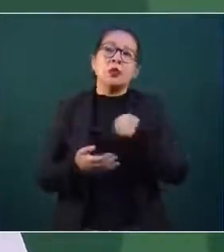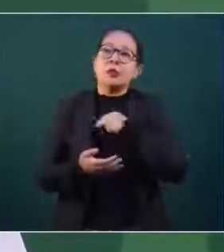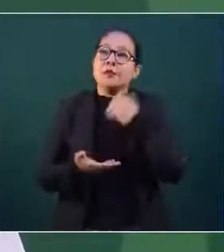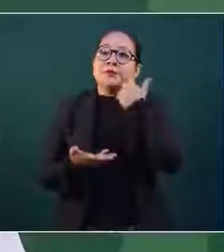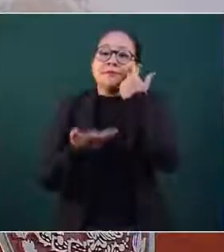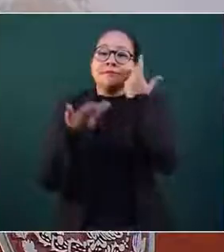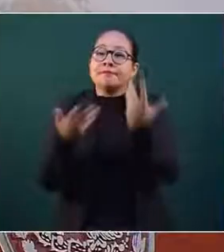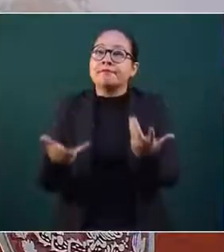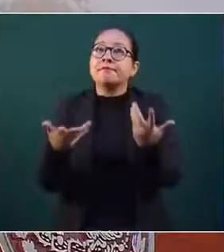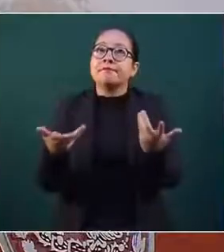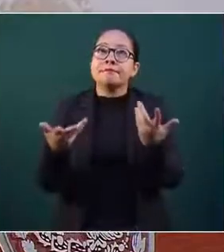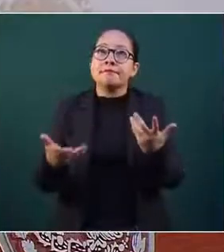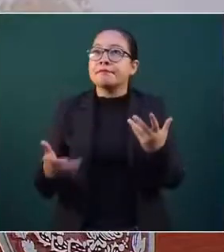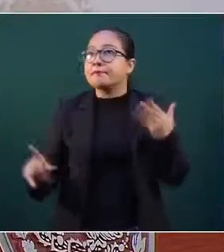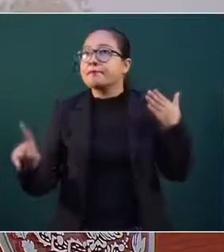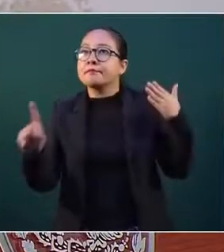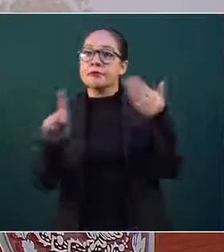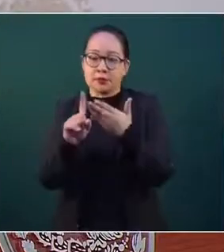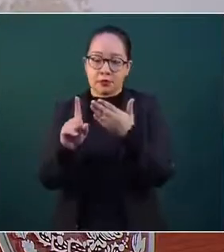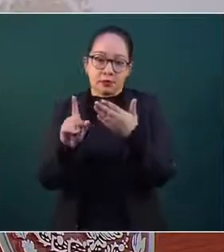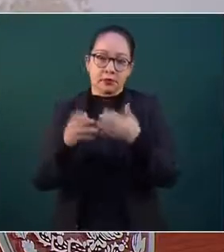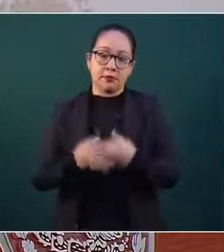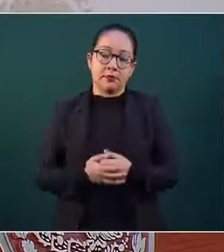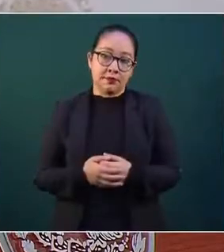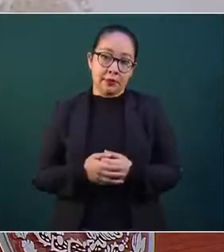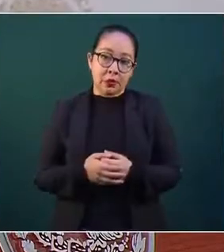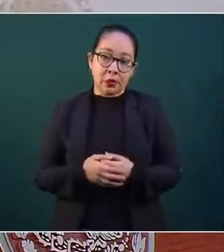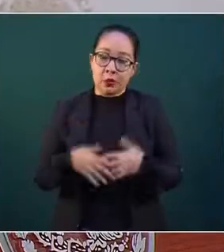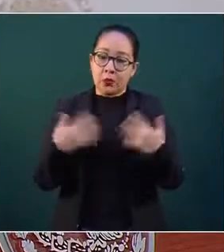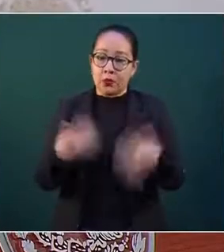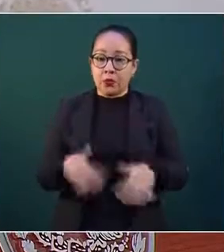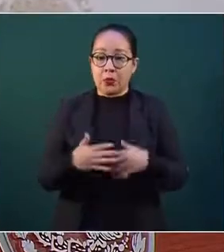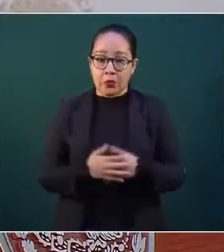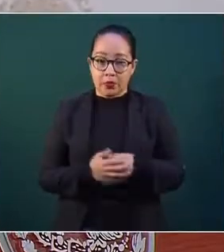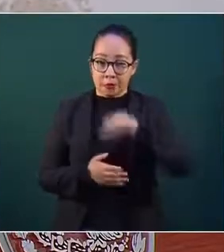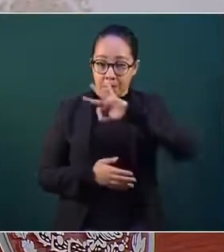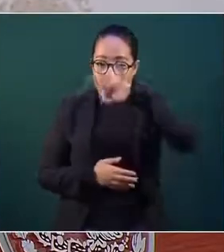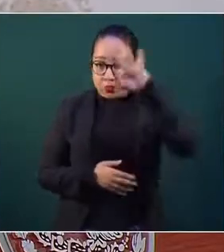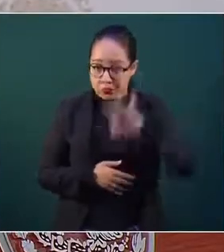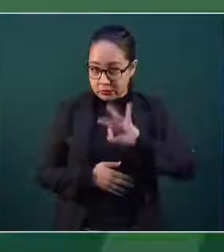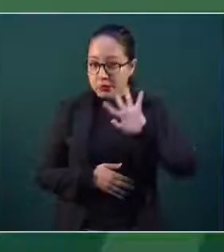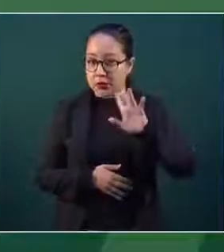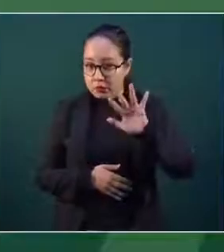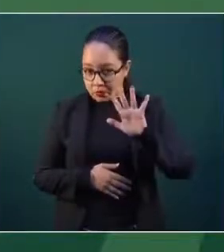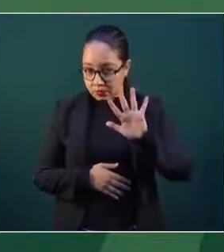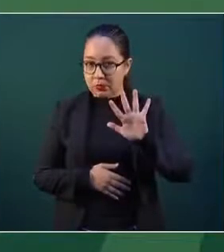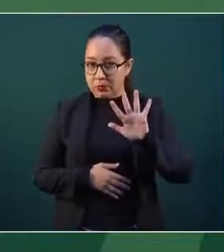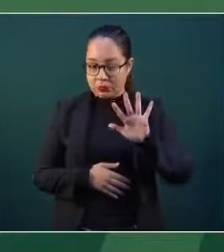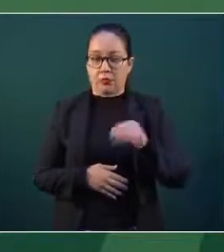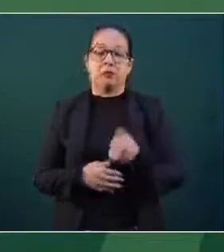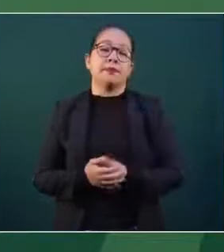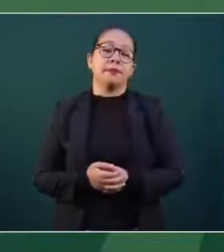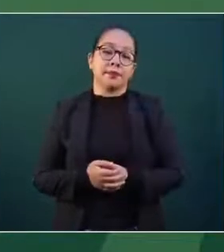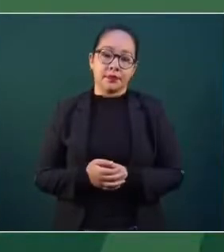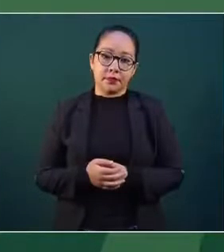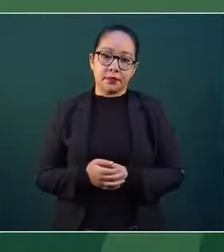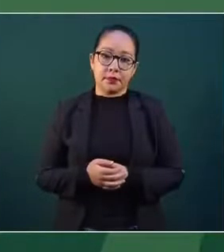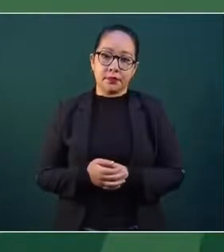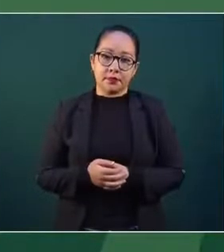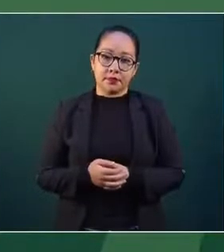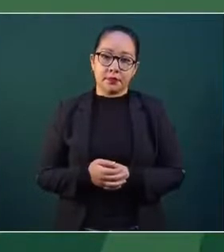llegar al 50%, a ver si antes de que concluya